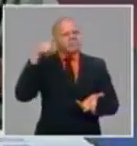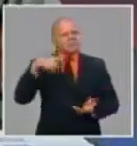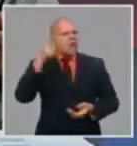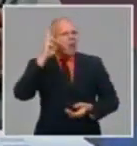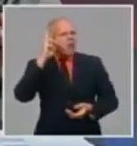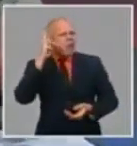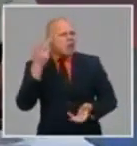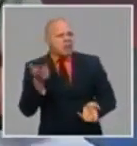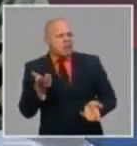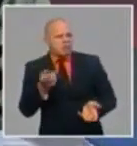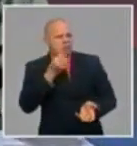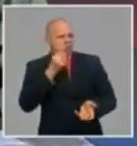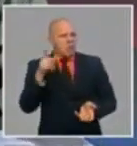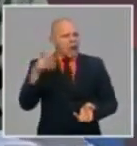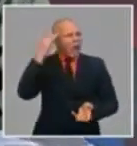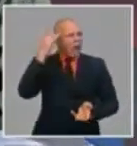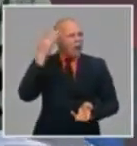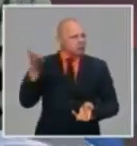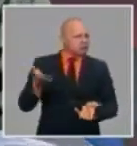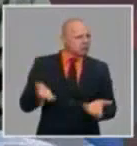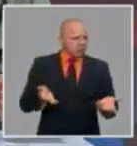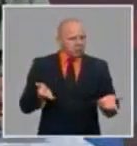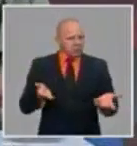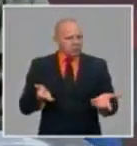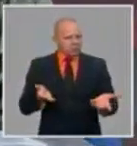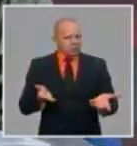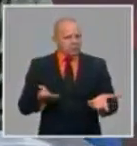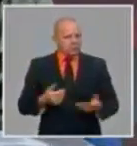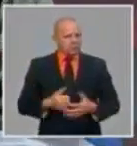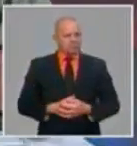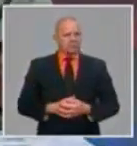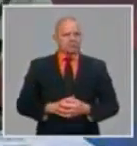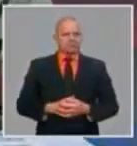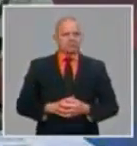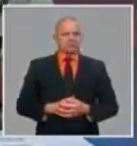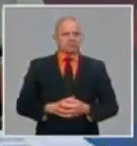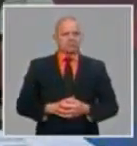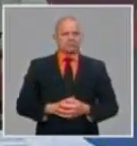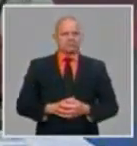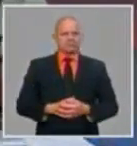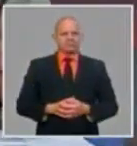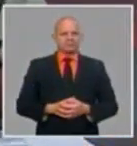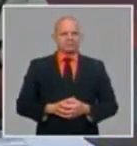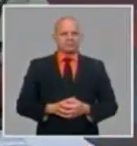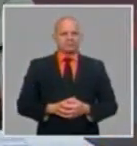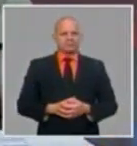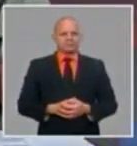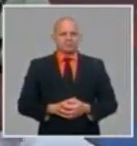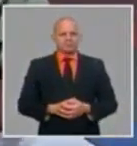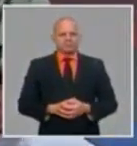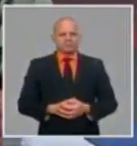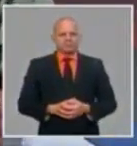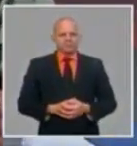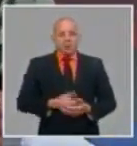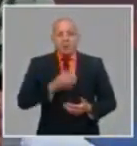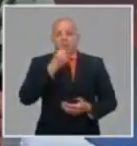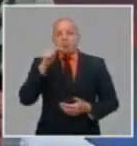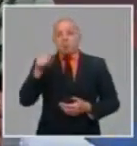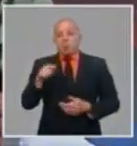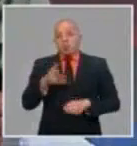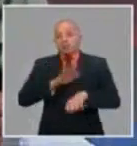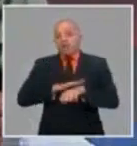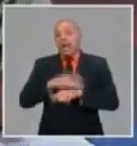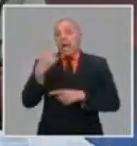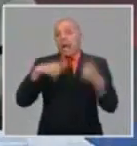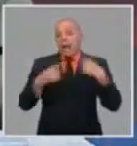puede tener problemas de demencia precoz o algo así. ¿Tiene algo que ver con corrientes políticas en